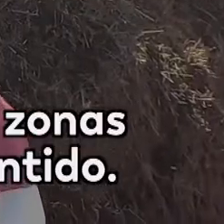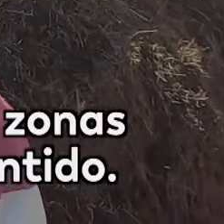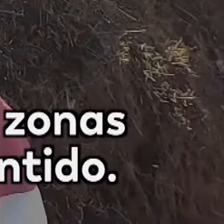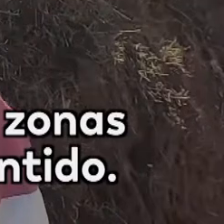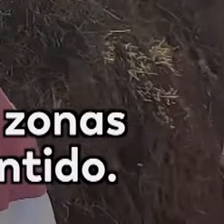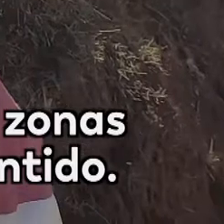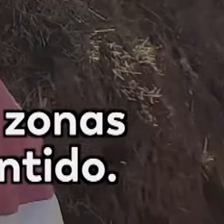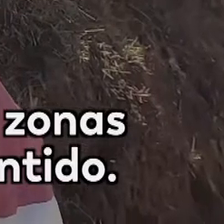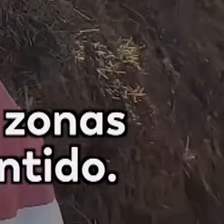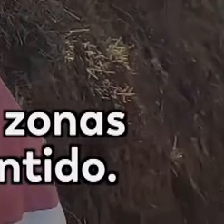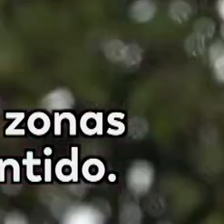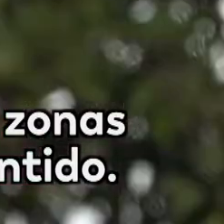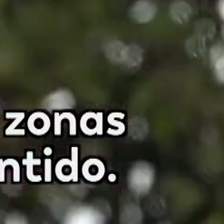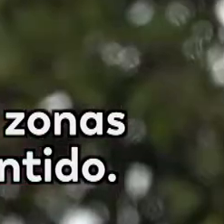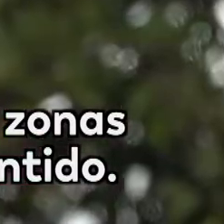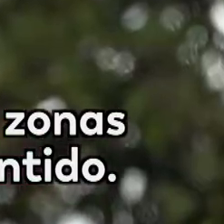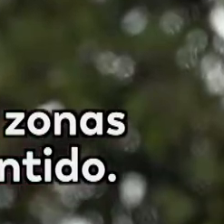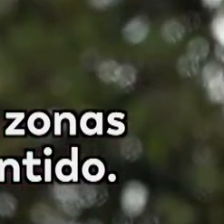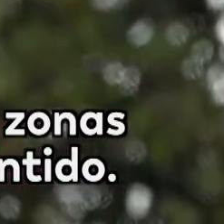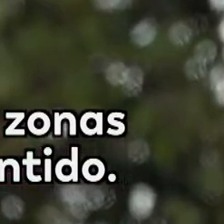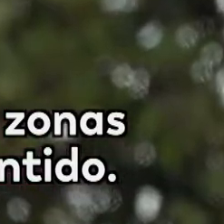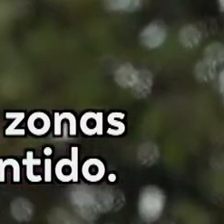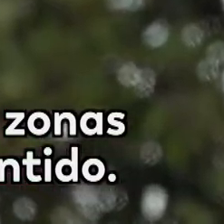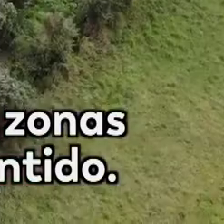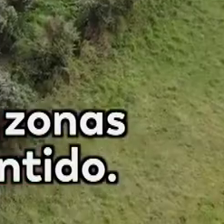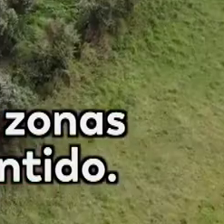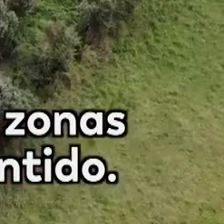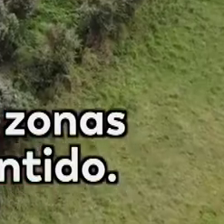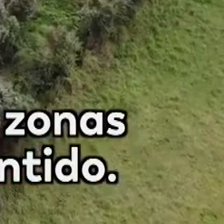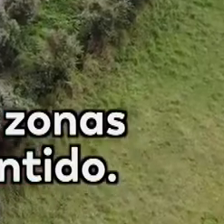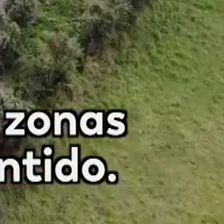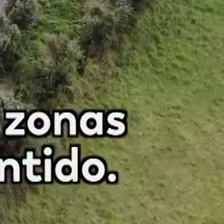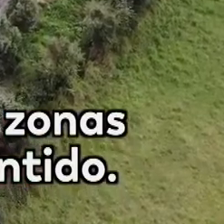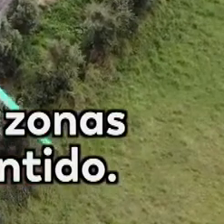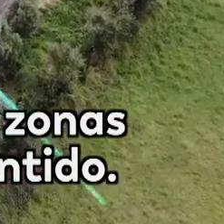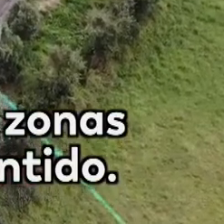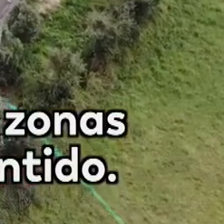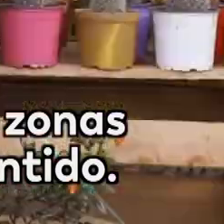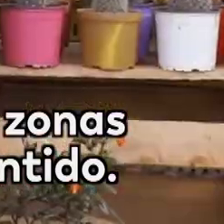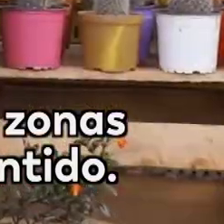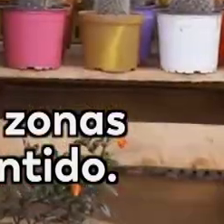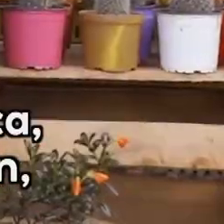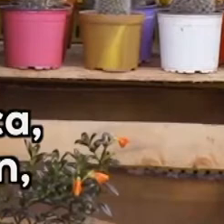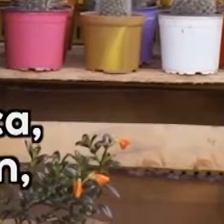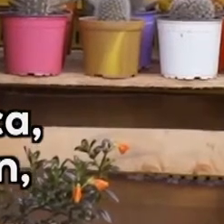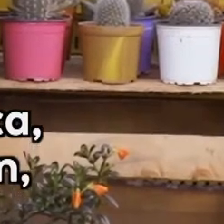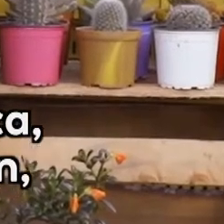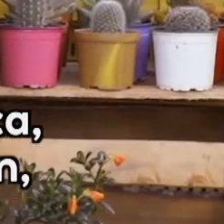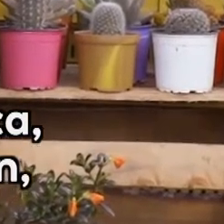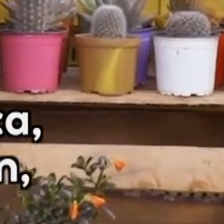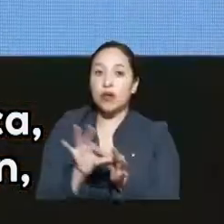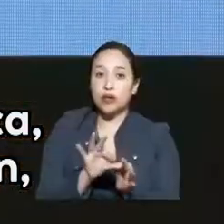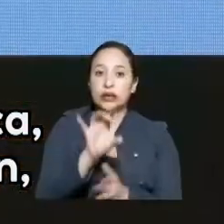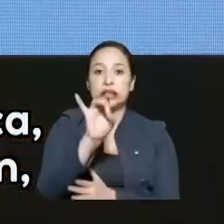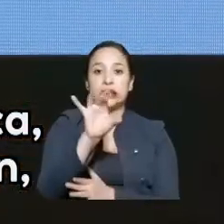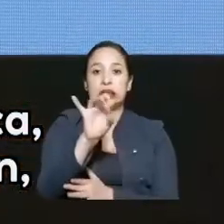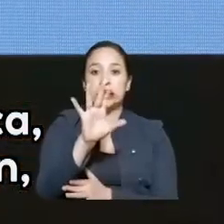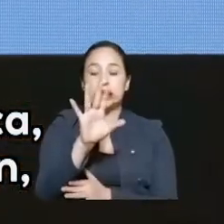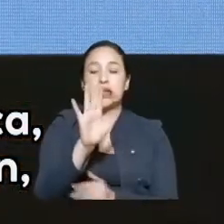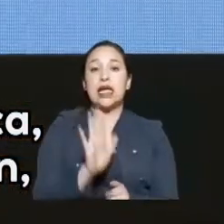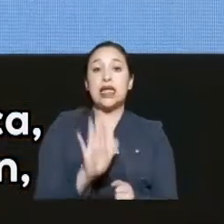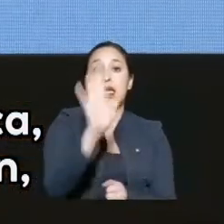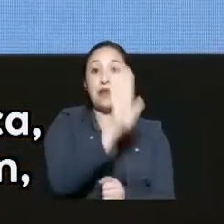Muy pronto llegaremos a las 550 zonas que tendrán conectividad con sentido. Conectar estas zonas